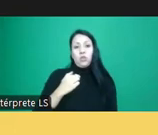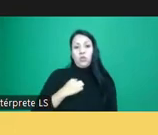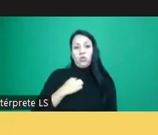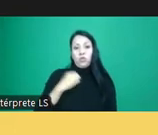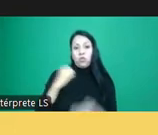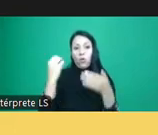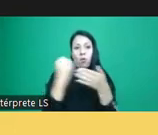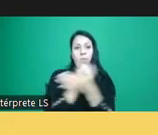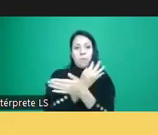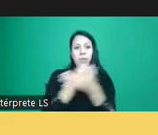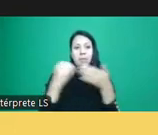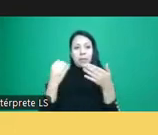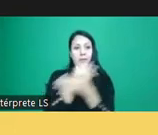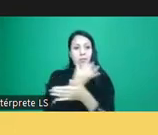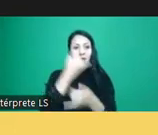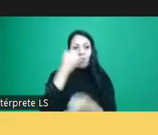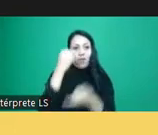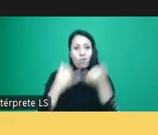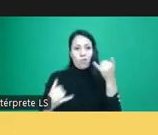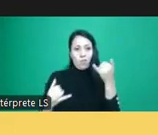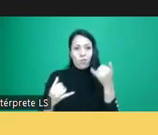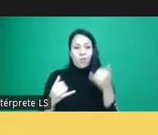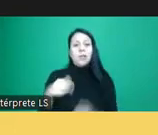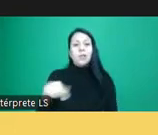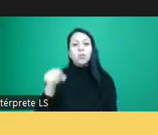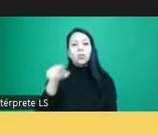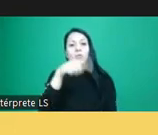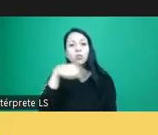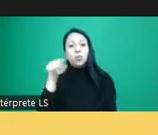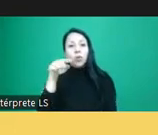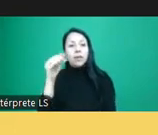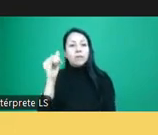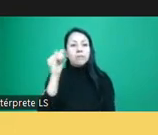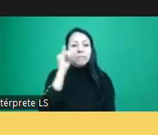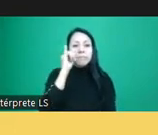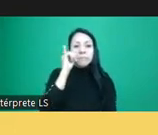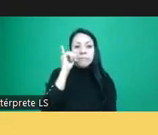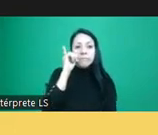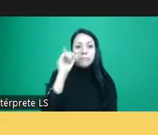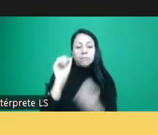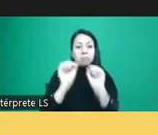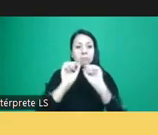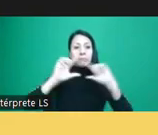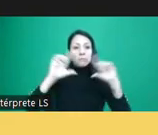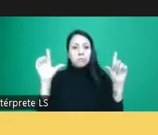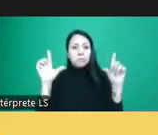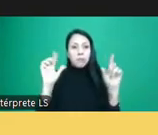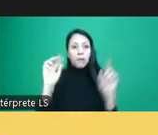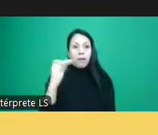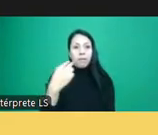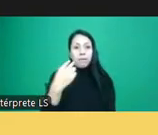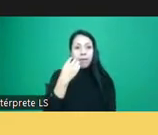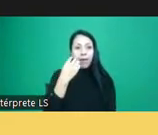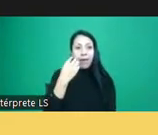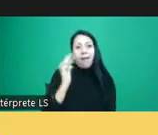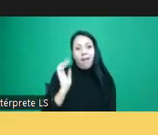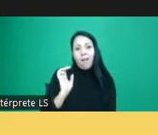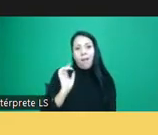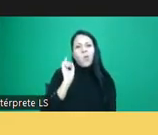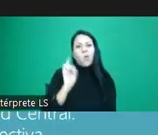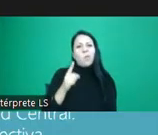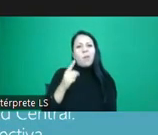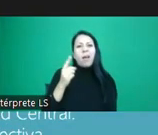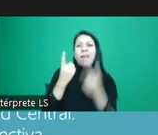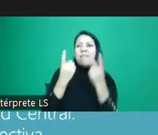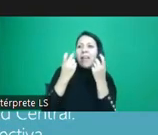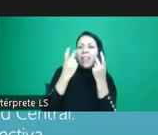porque quiero. Si alguno quiere interactuar también con la cámara, verles, además porque me hacen mucha falta. Entonces voy